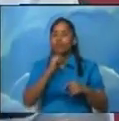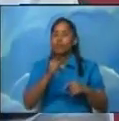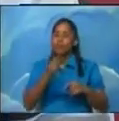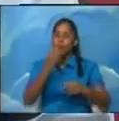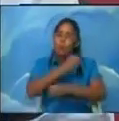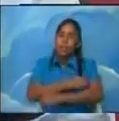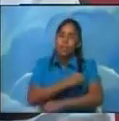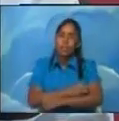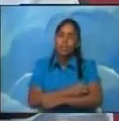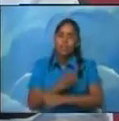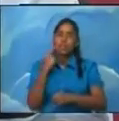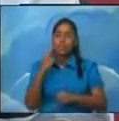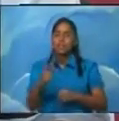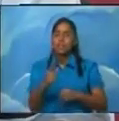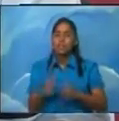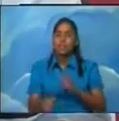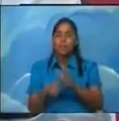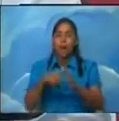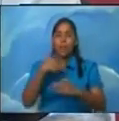más adelante,